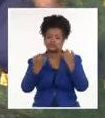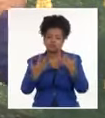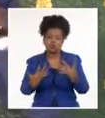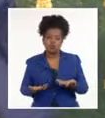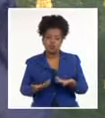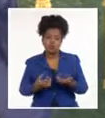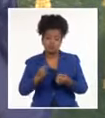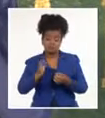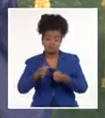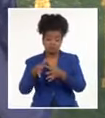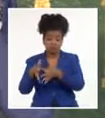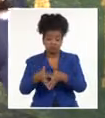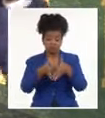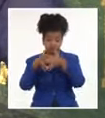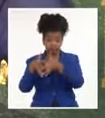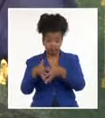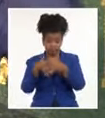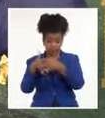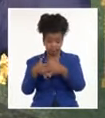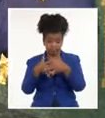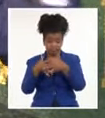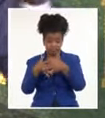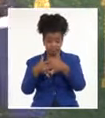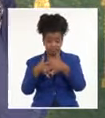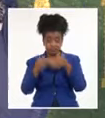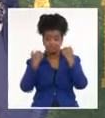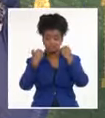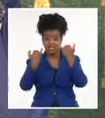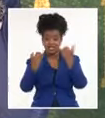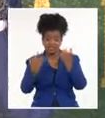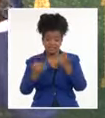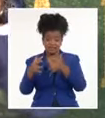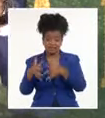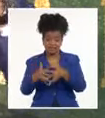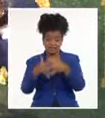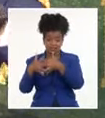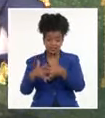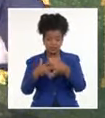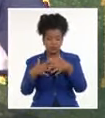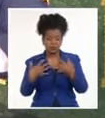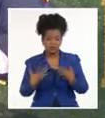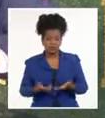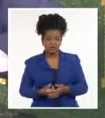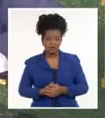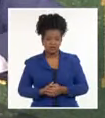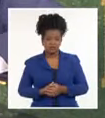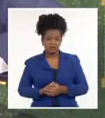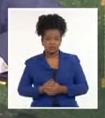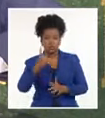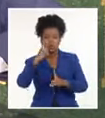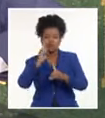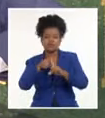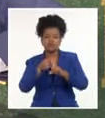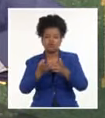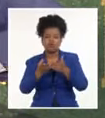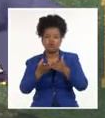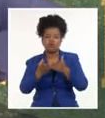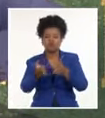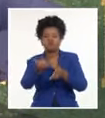imperiales, a los intereses del capitalismo, es que así como pretenden destruir